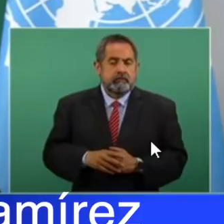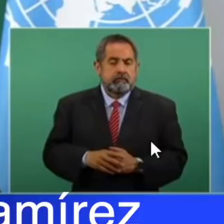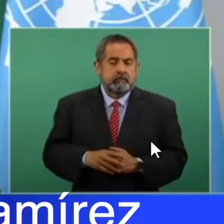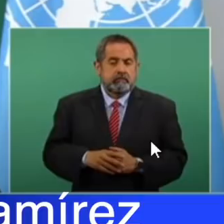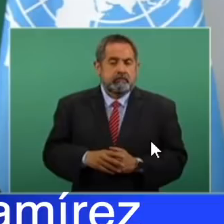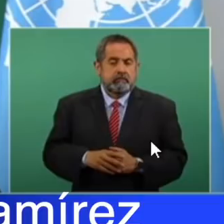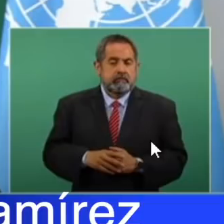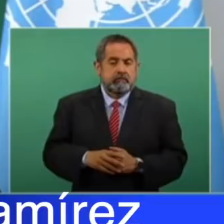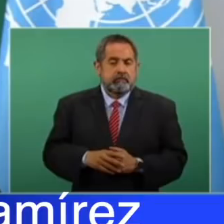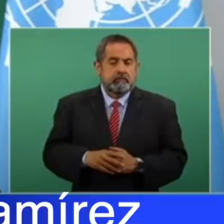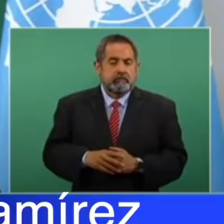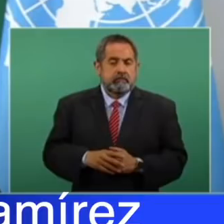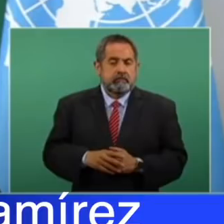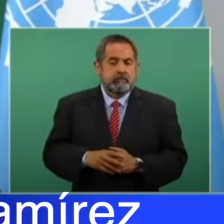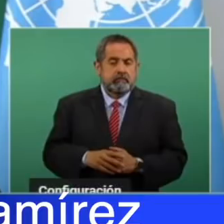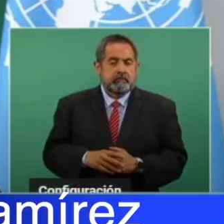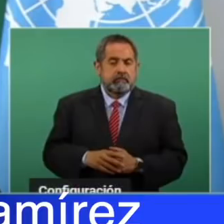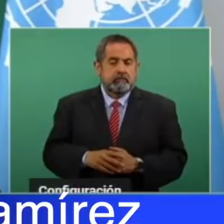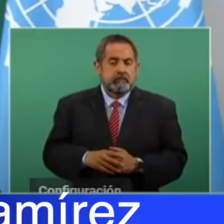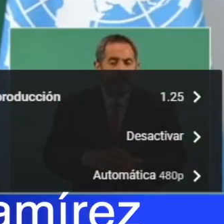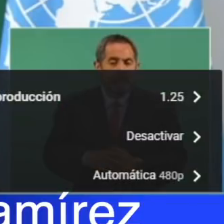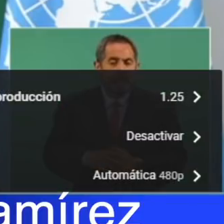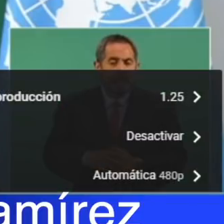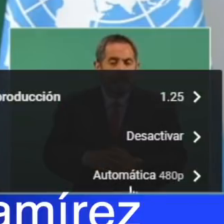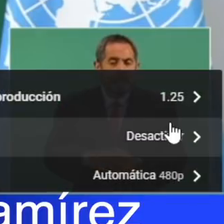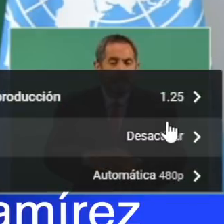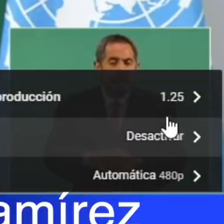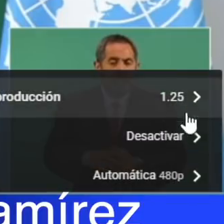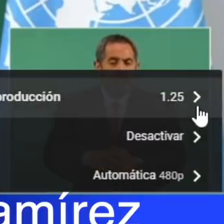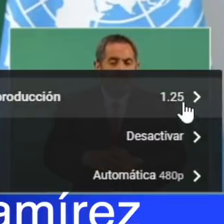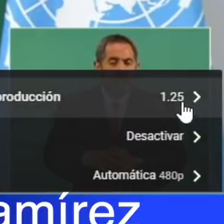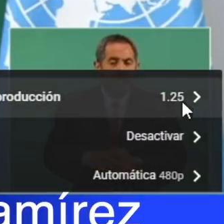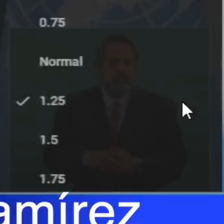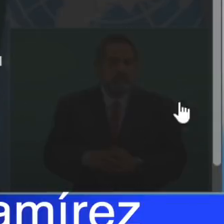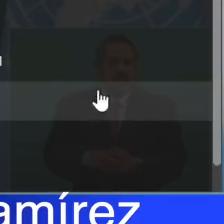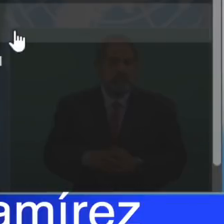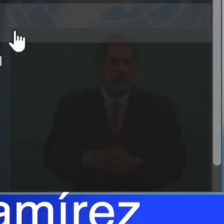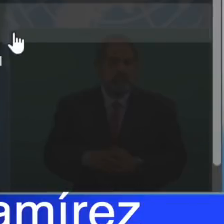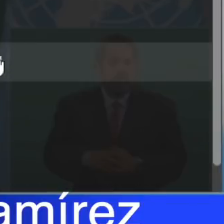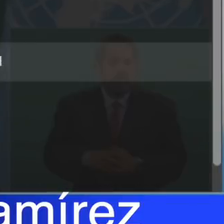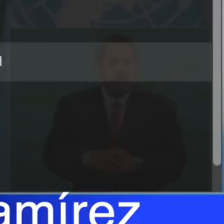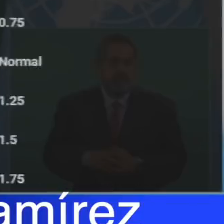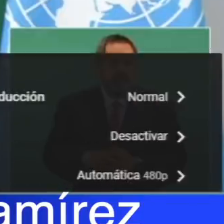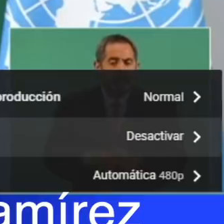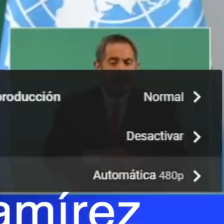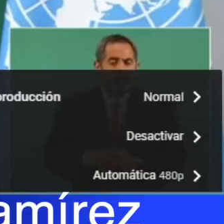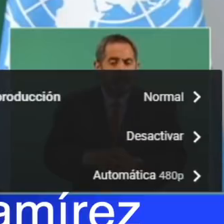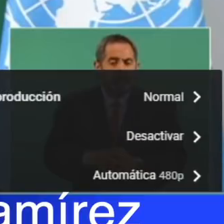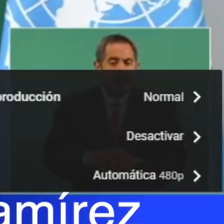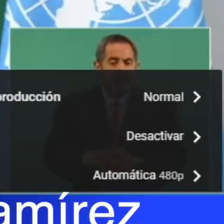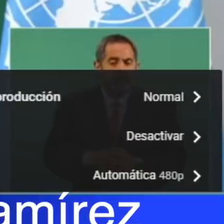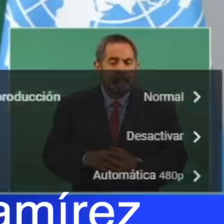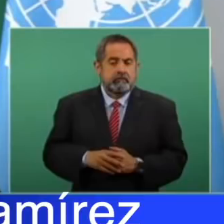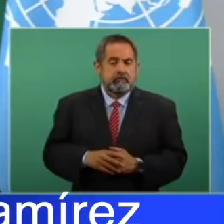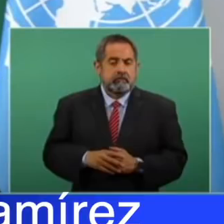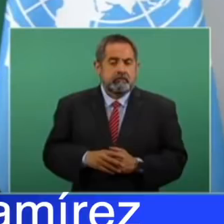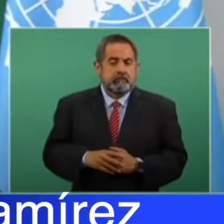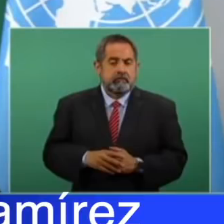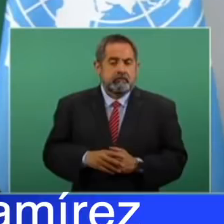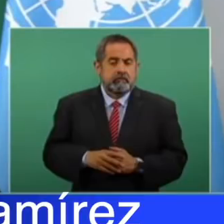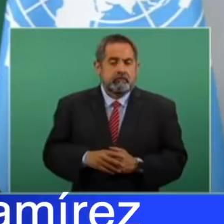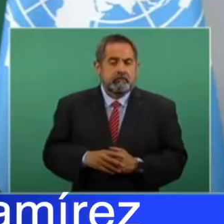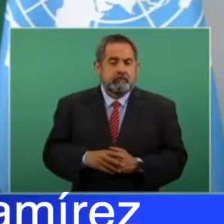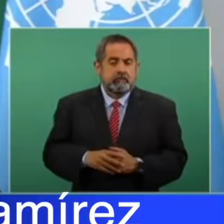y eso es algo muy importante que una y otra vez el presidente Andrés Manuel López Obrador nos ha comentado a todas y a todos